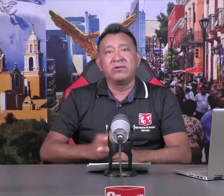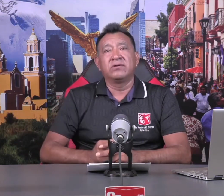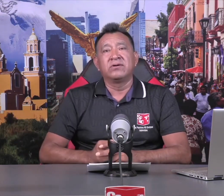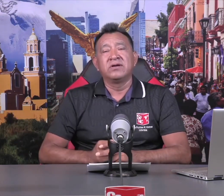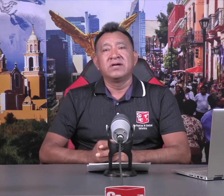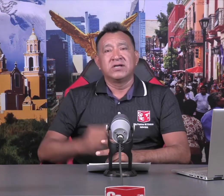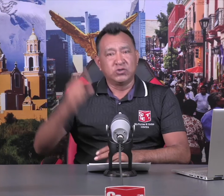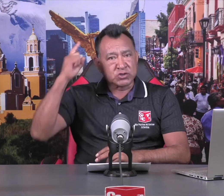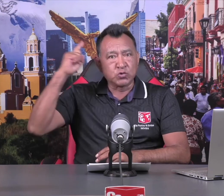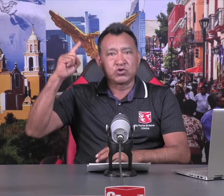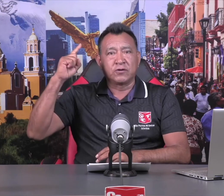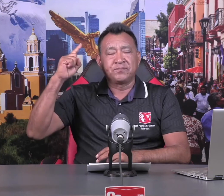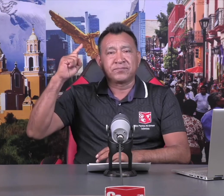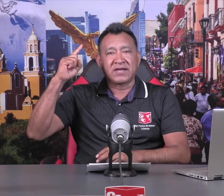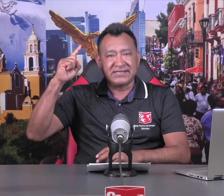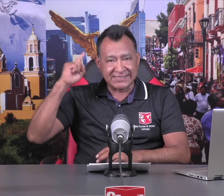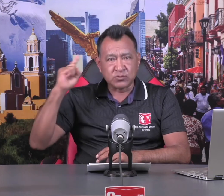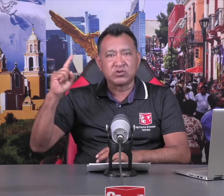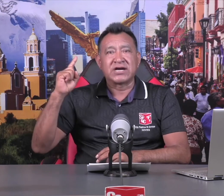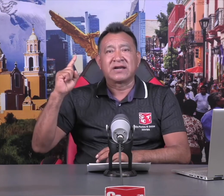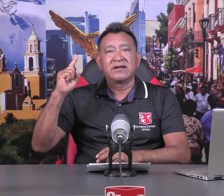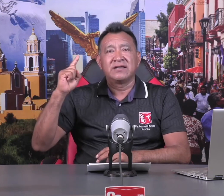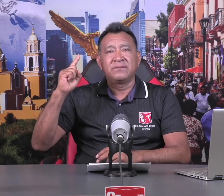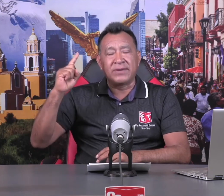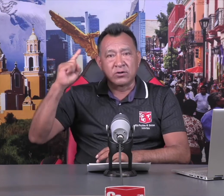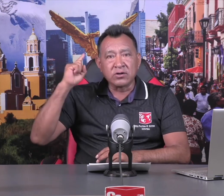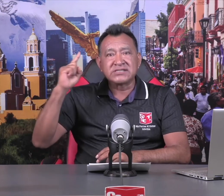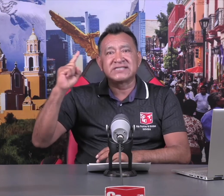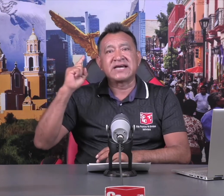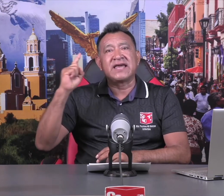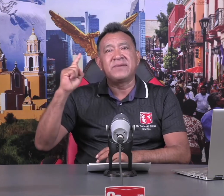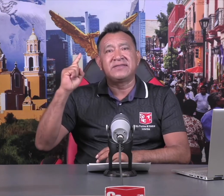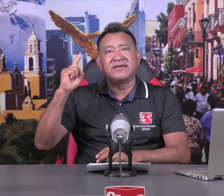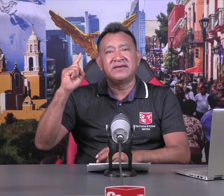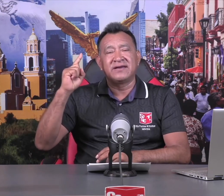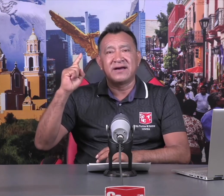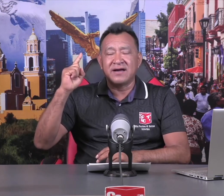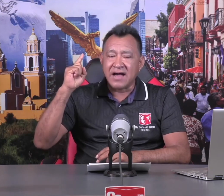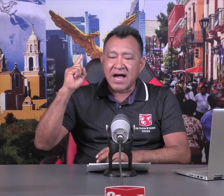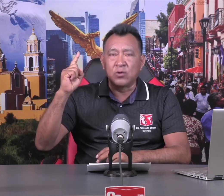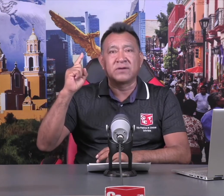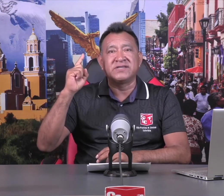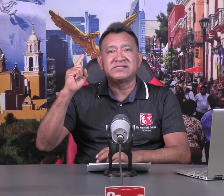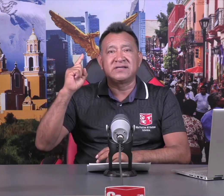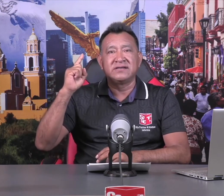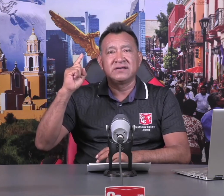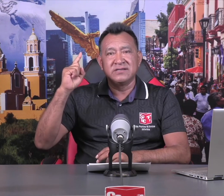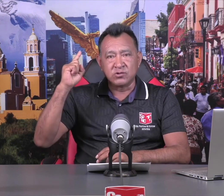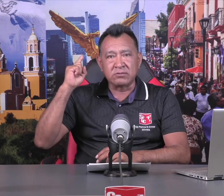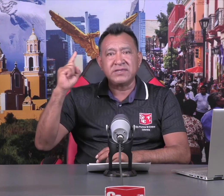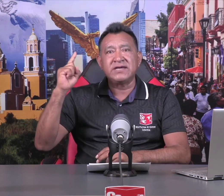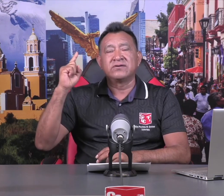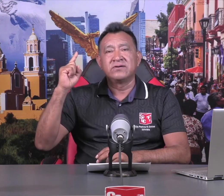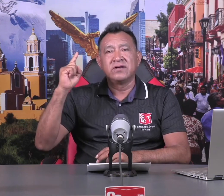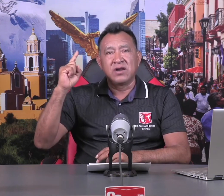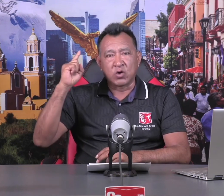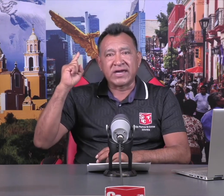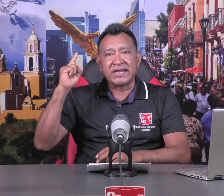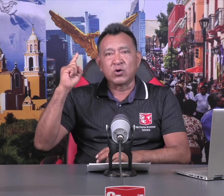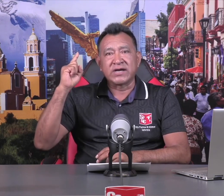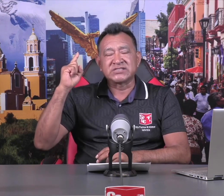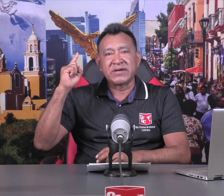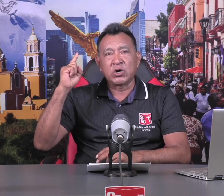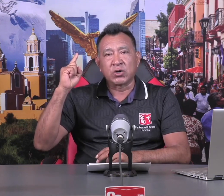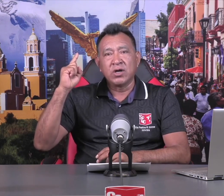un pueblo. Yo escucho y sé escuchar, pero no necesariamente hago lo que me dicen. Yo hago y digo lo